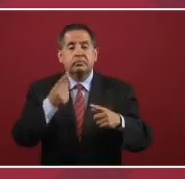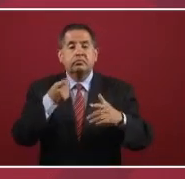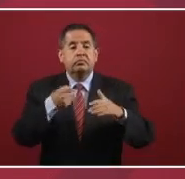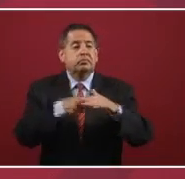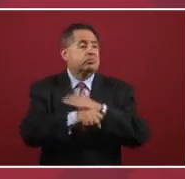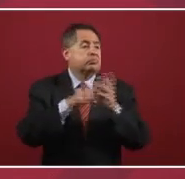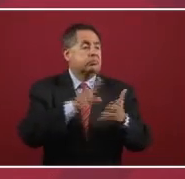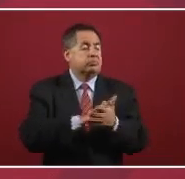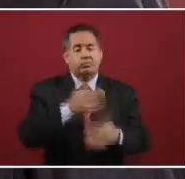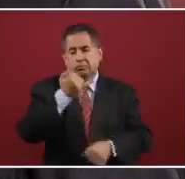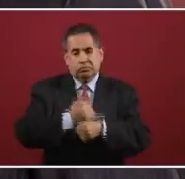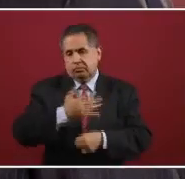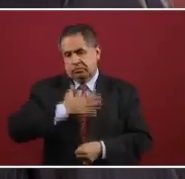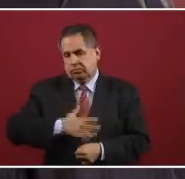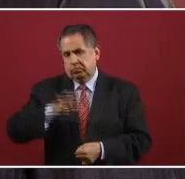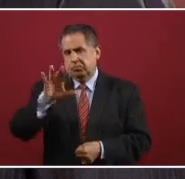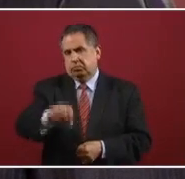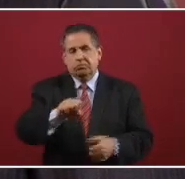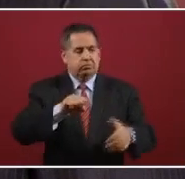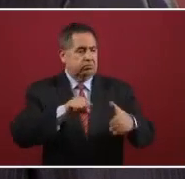injustamente